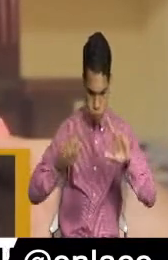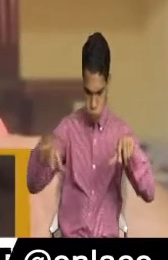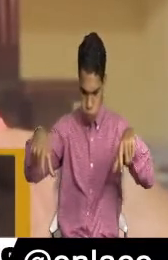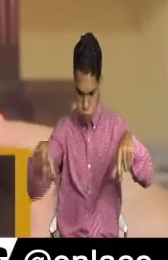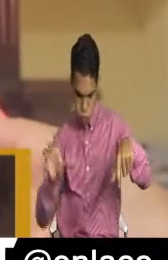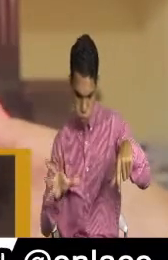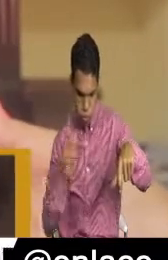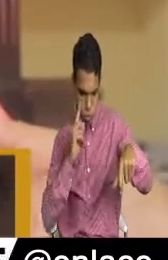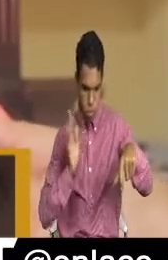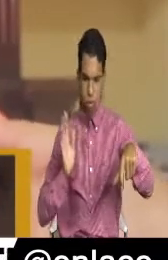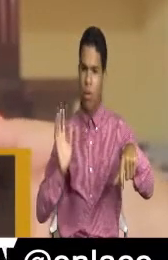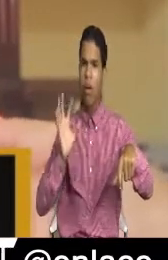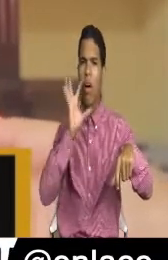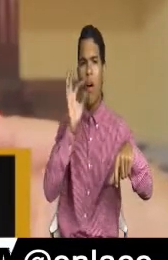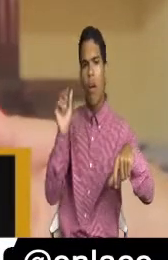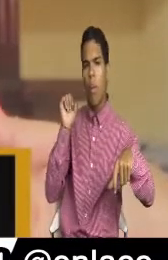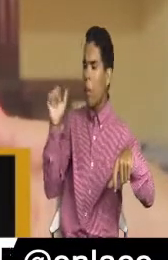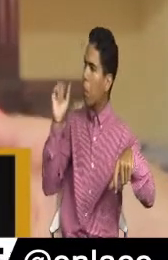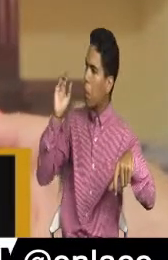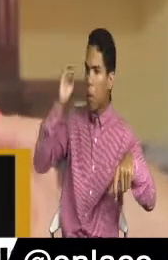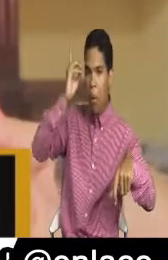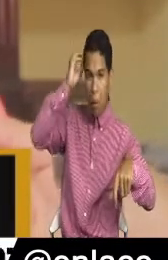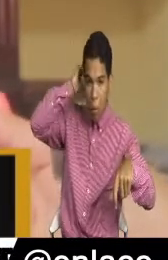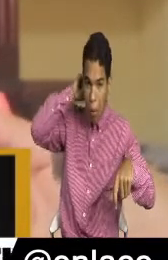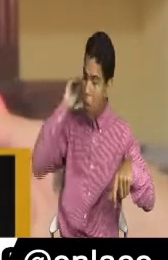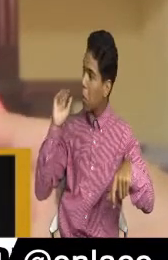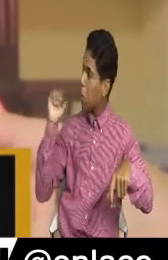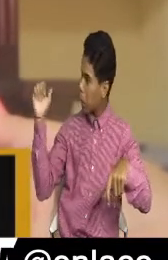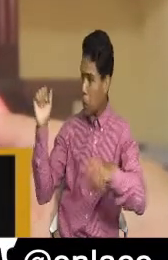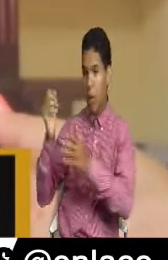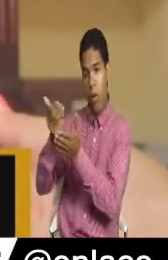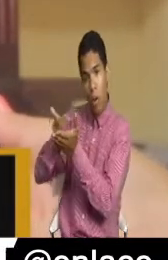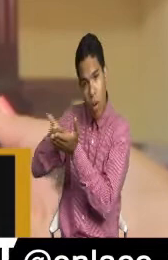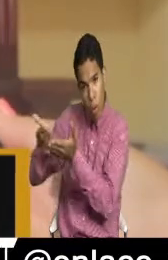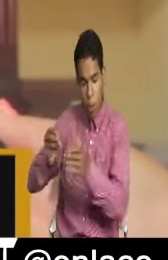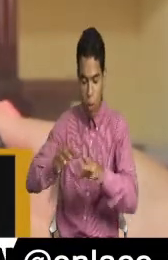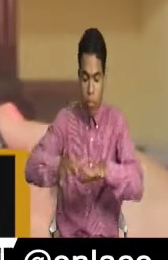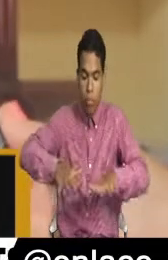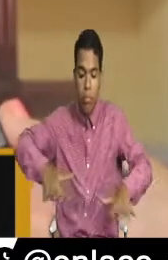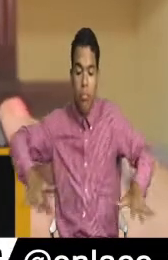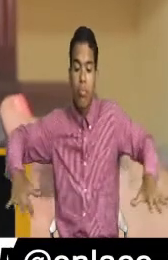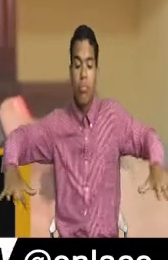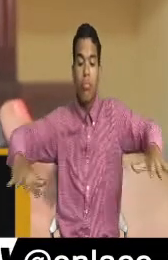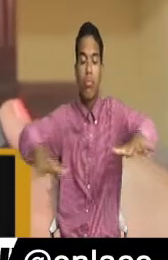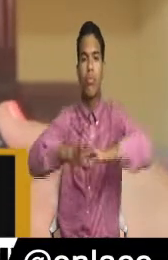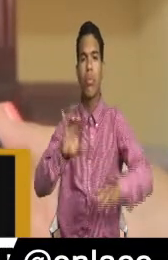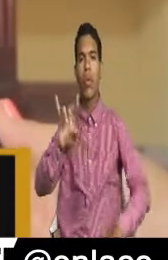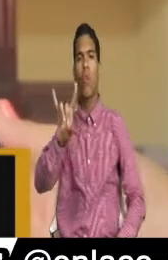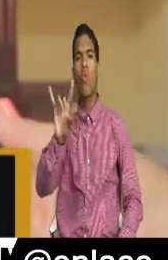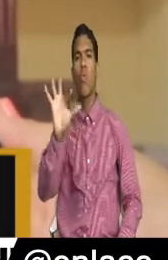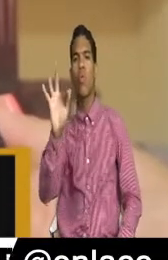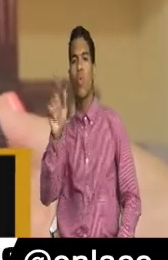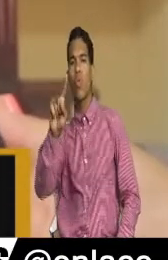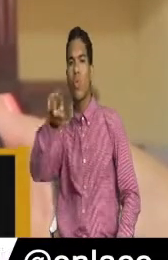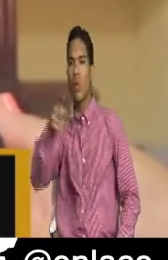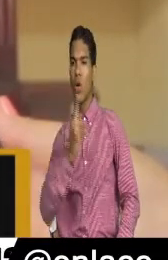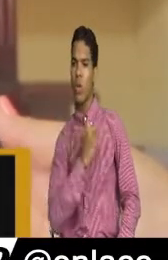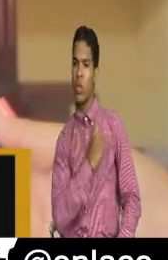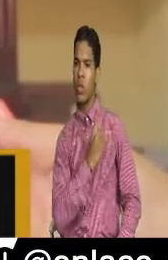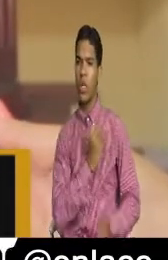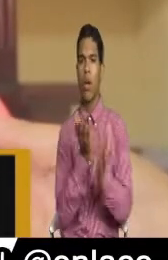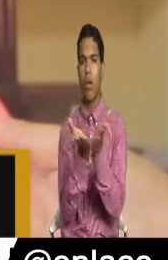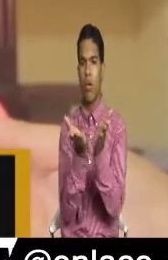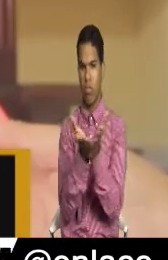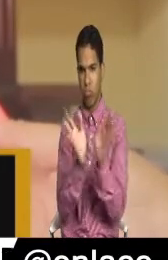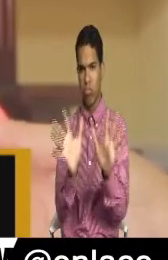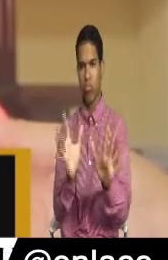alcalde para que comprara un predio en lo que tiene que ver con las UTS. Buena noticia para los estudiantes de